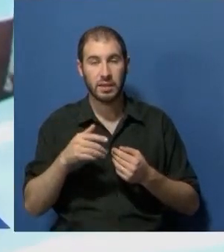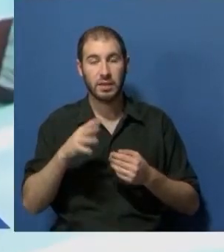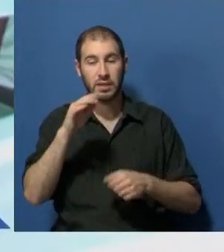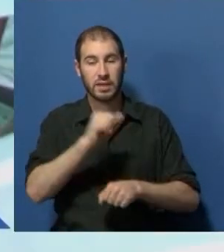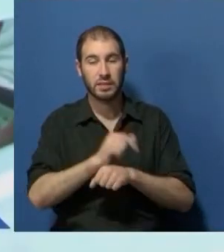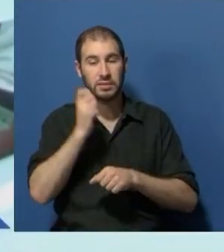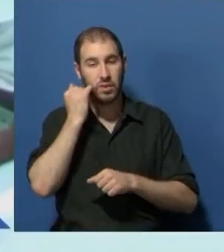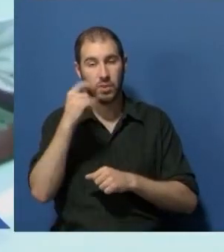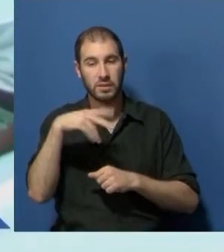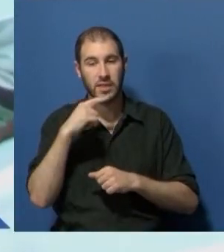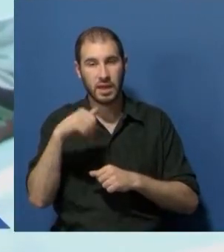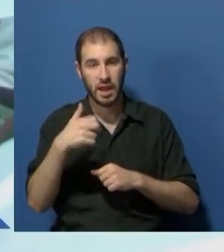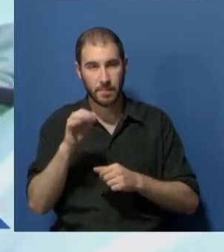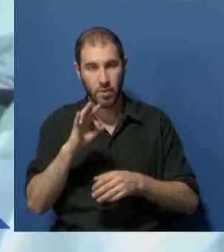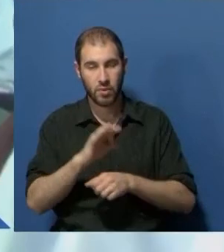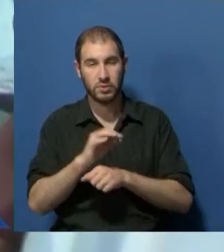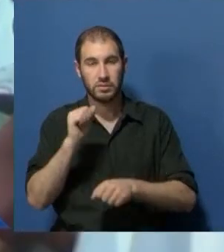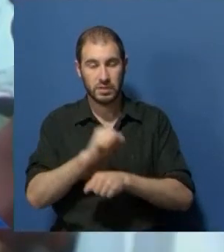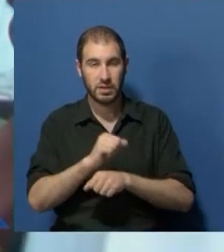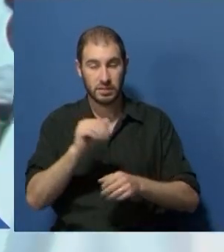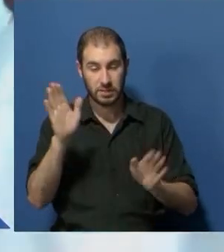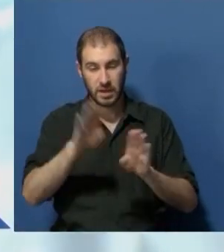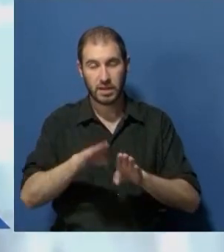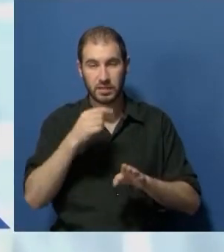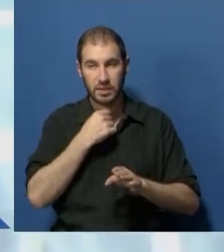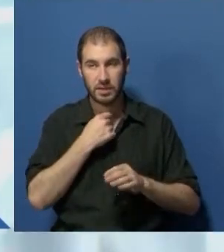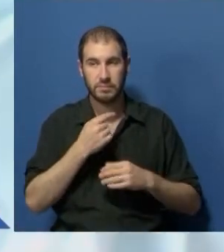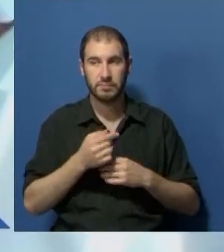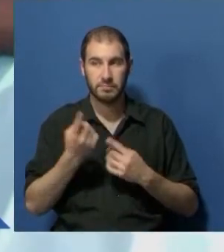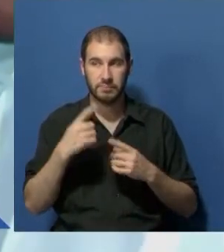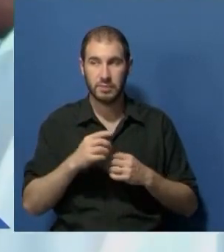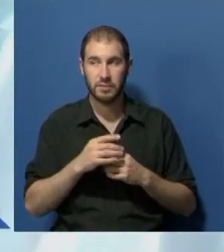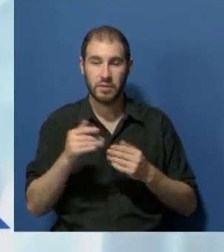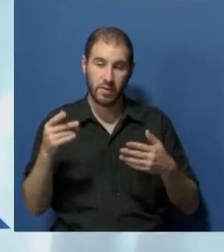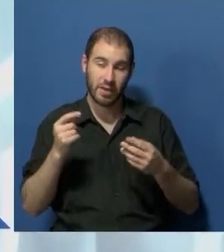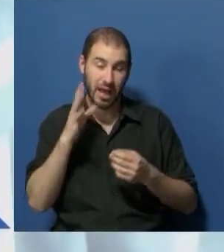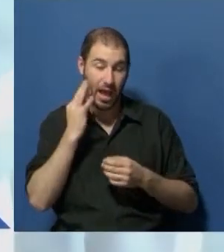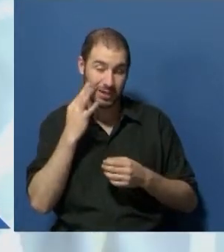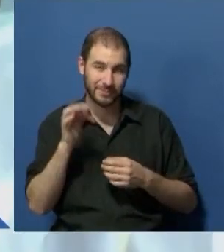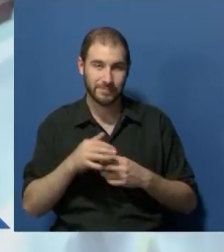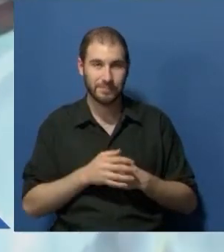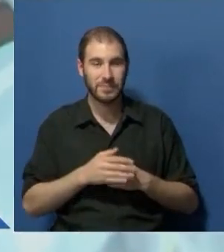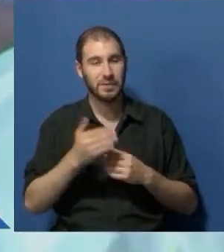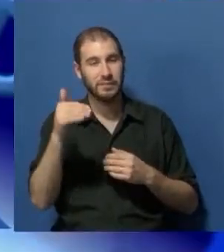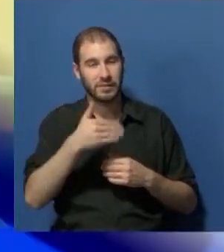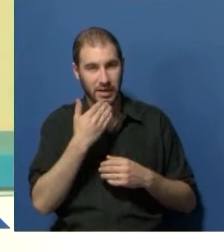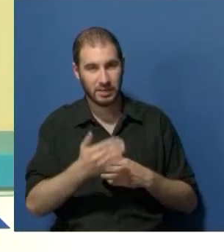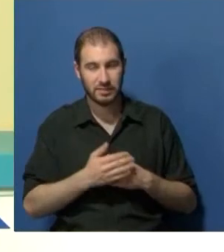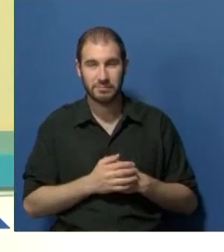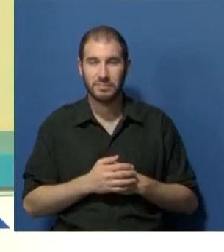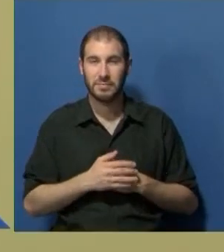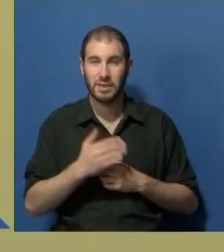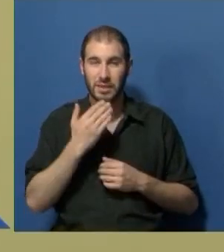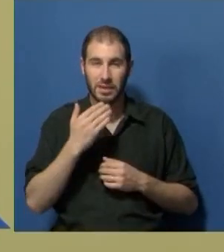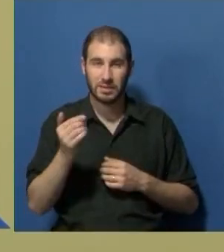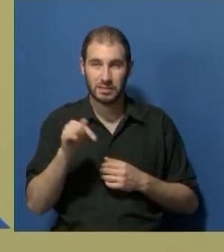de Guantánamo. Pudo, bueno, pero crean muy pocos, claro, es un camino. Otro... Sergio, muchísimas gracias. Bueno, muchas gracias